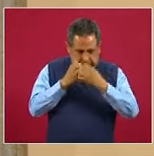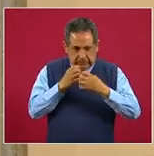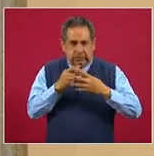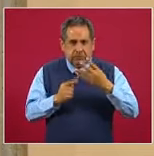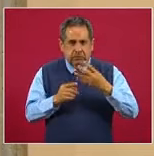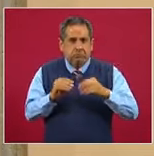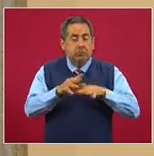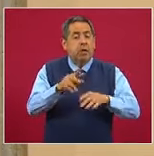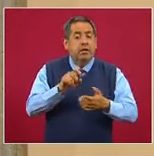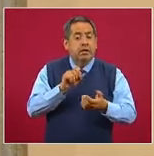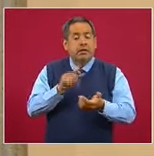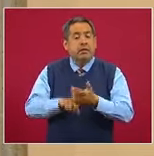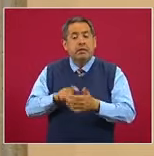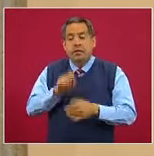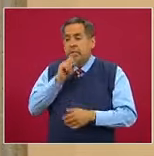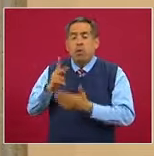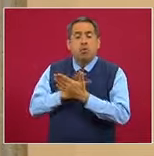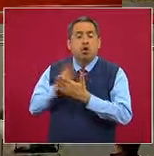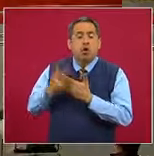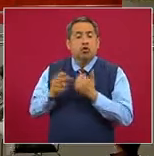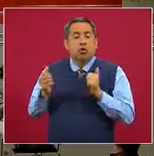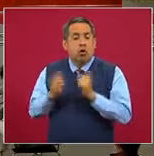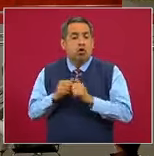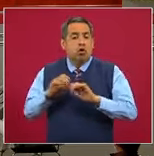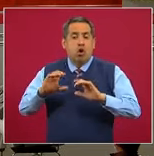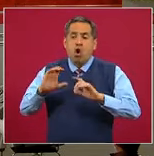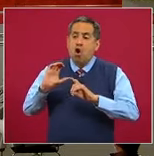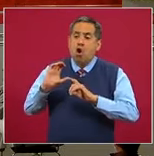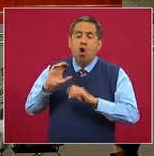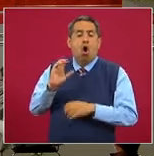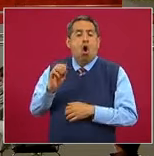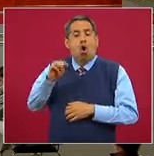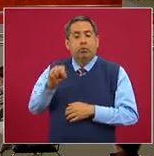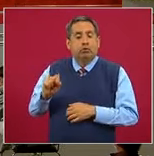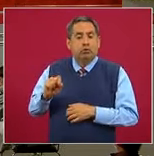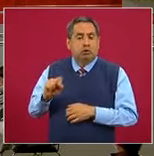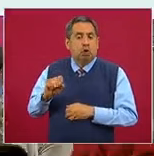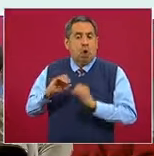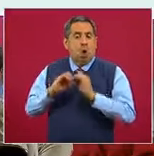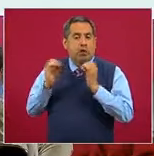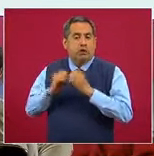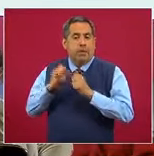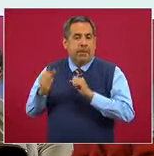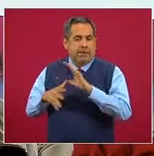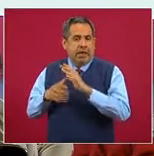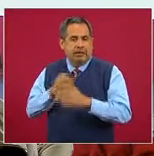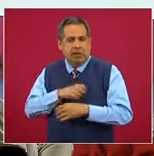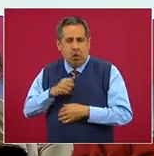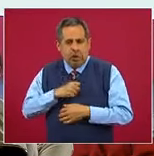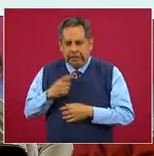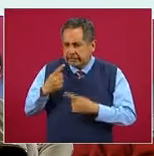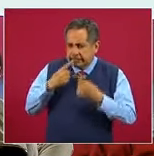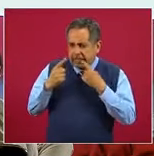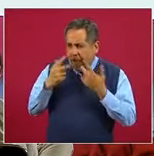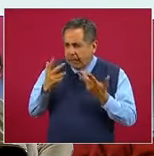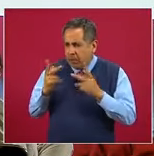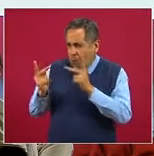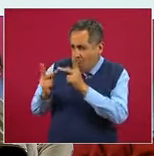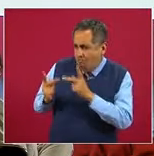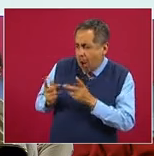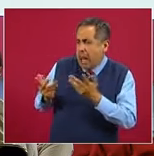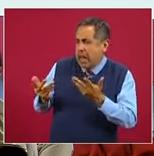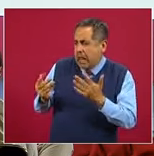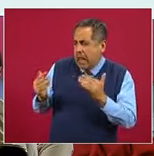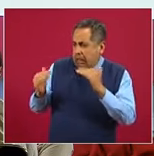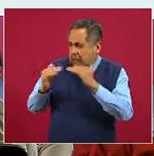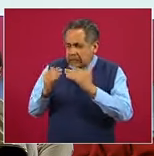de un proyecto que estamos con la Organización Panamericana de la Salud en las Américas, empezamos a tratar de realizar